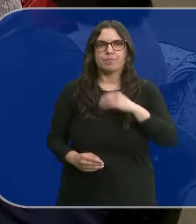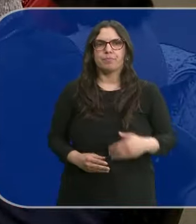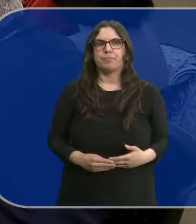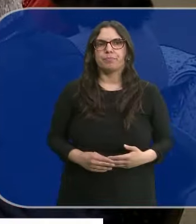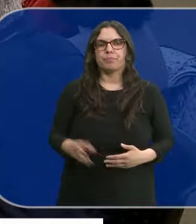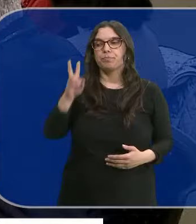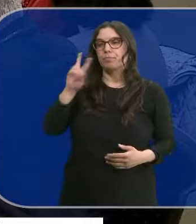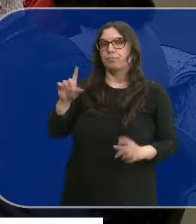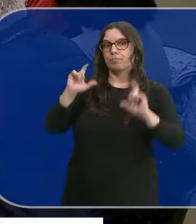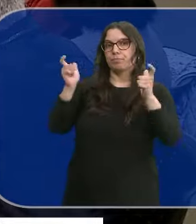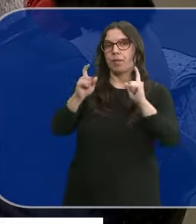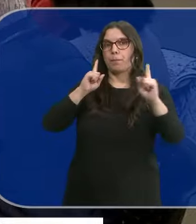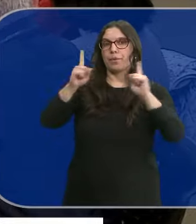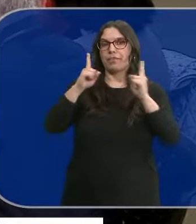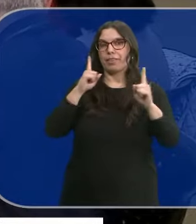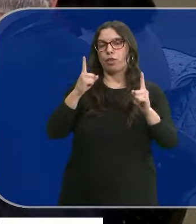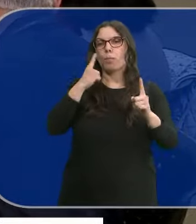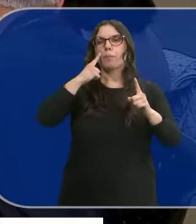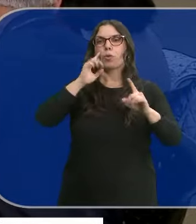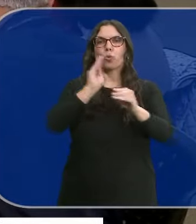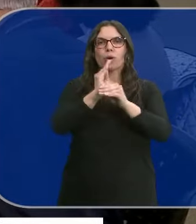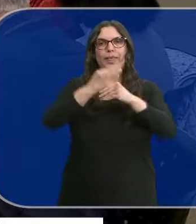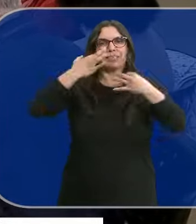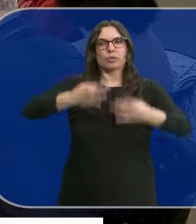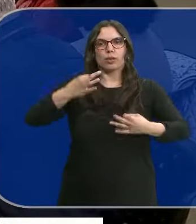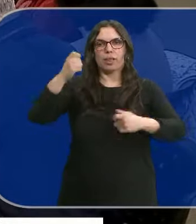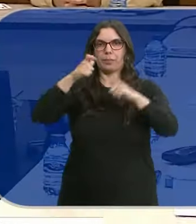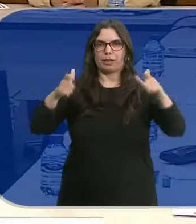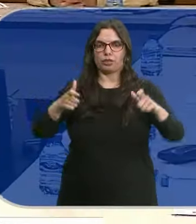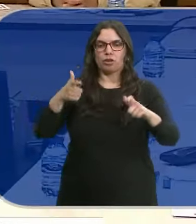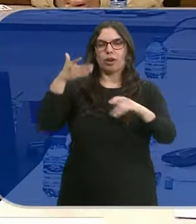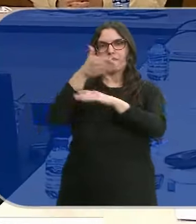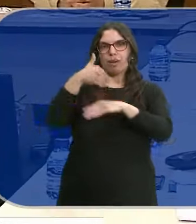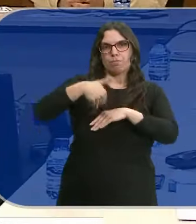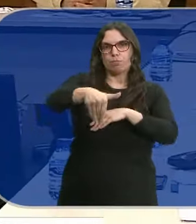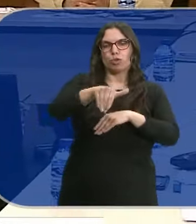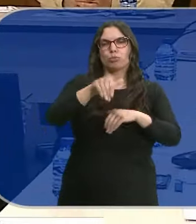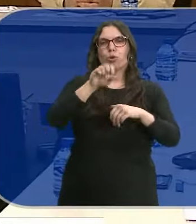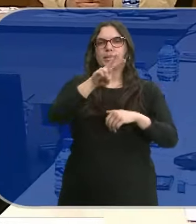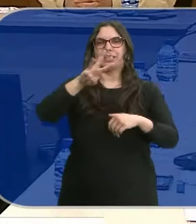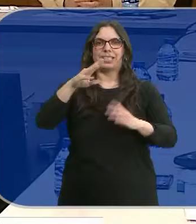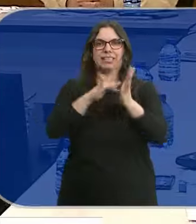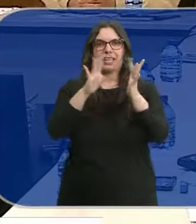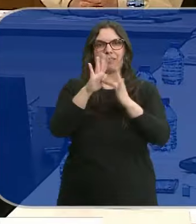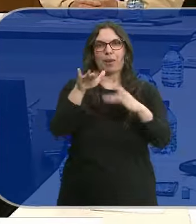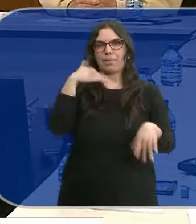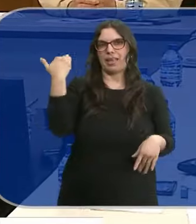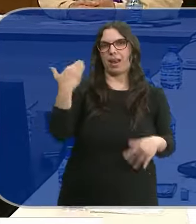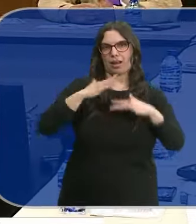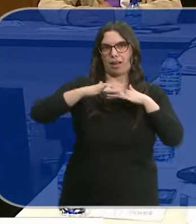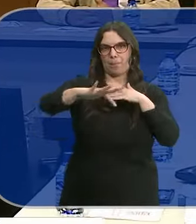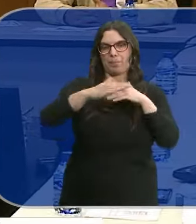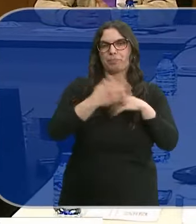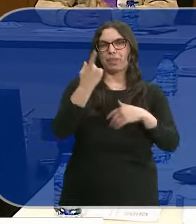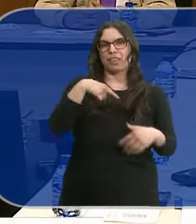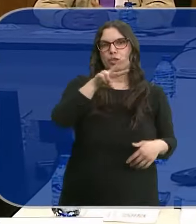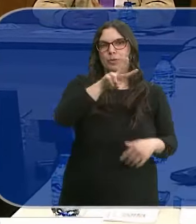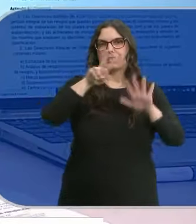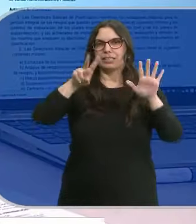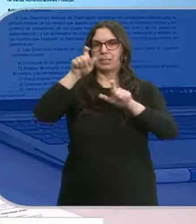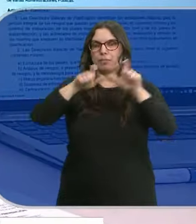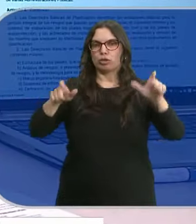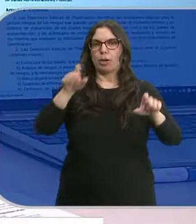Es el dispositivo preventivo que velará por la seguridad de los asistentes a la campa de Villalar el próximo 23 de abril. 127 miembros de